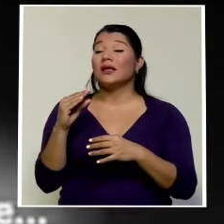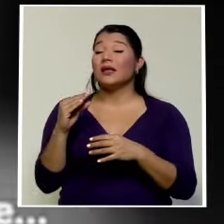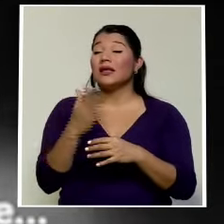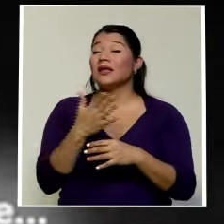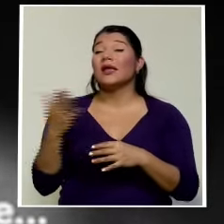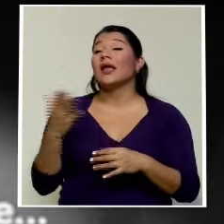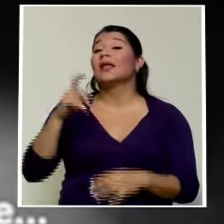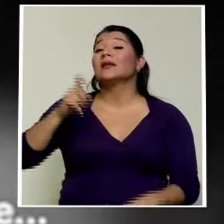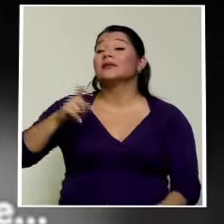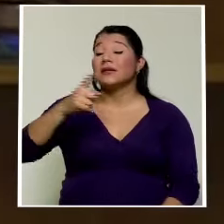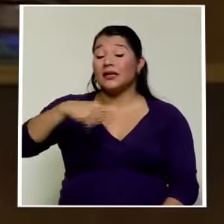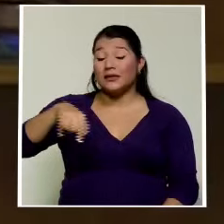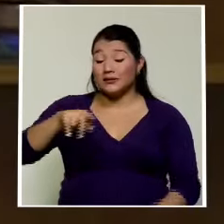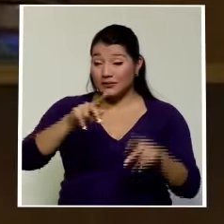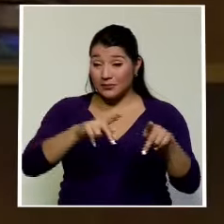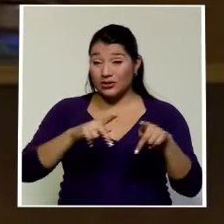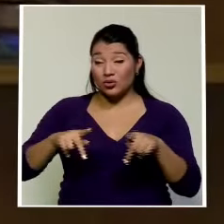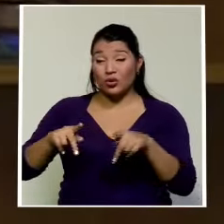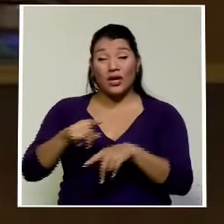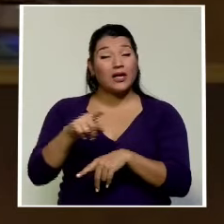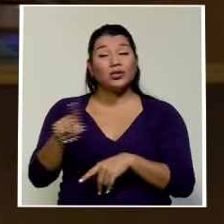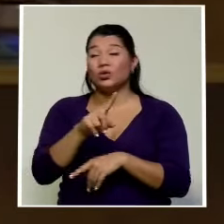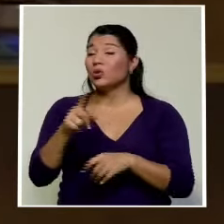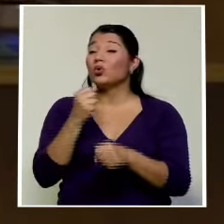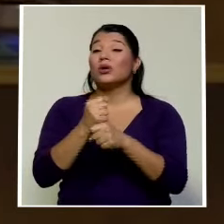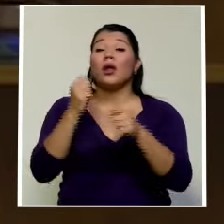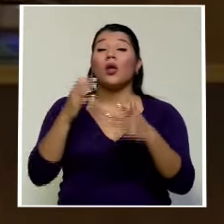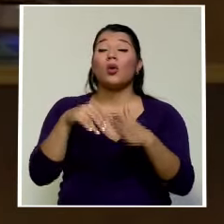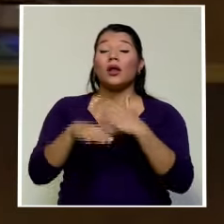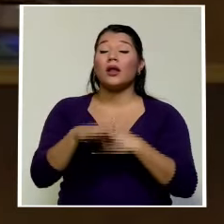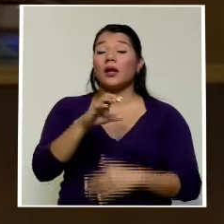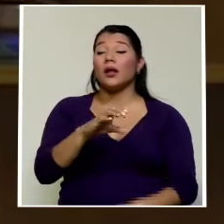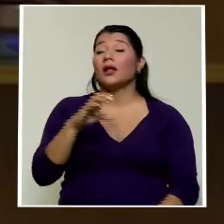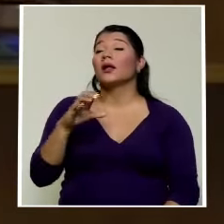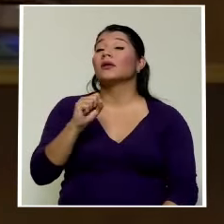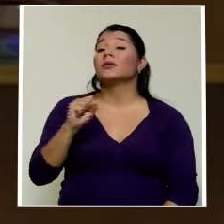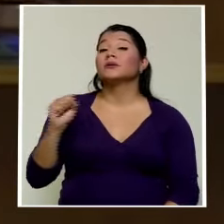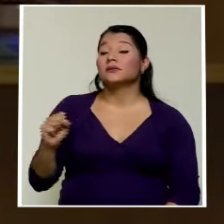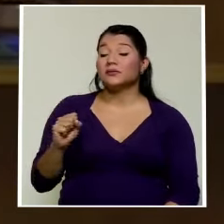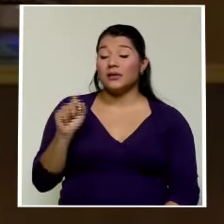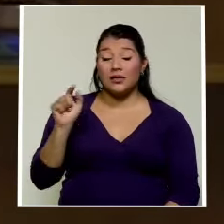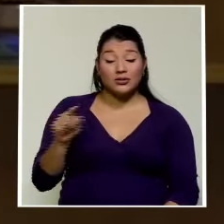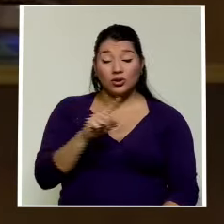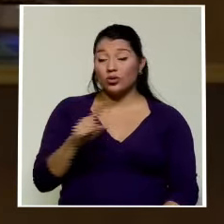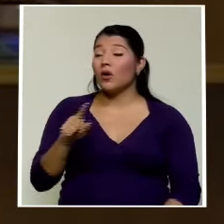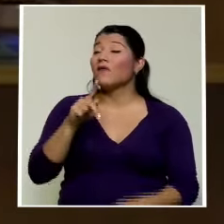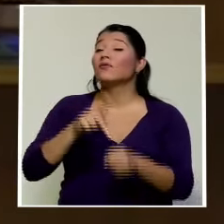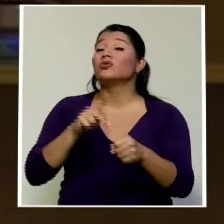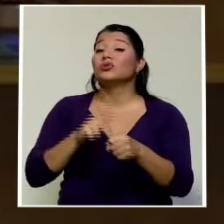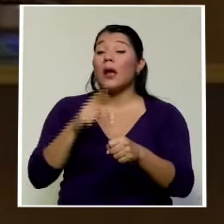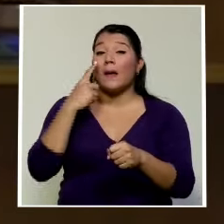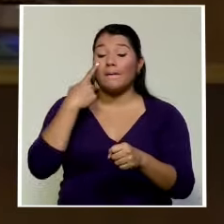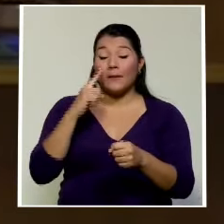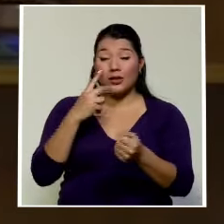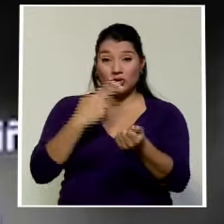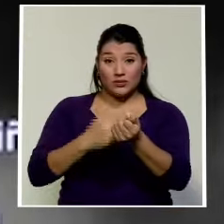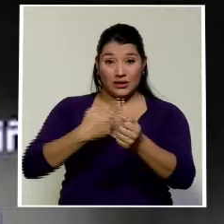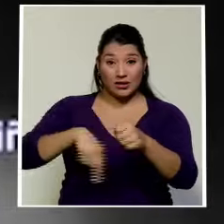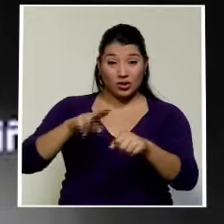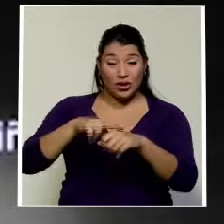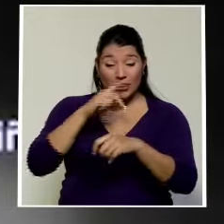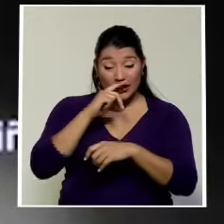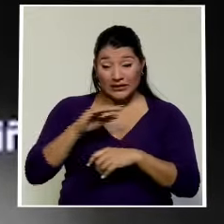son funcionarios de la Caja Costarricense del Seguro Social, no son funcionarios del Hospital Nacional de Niños.